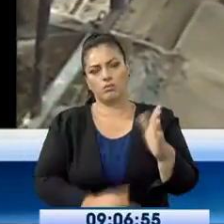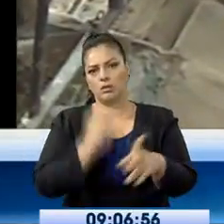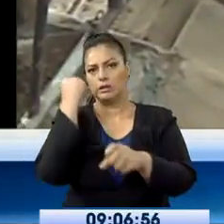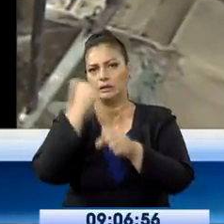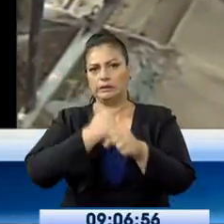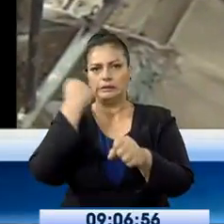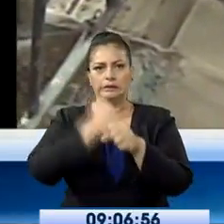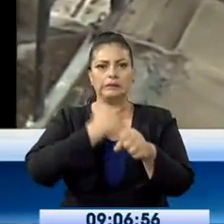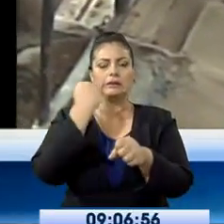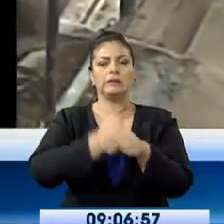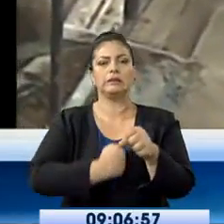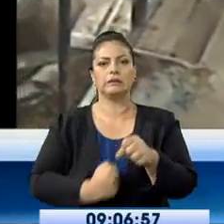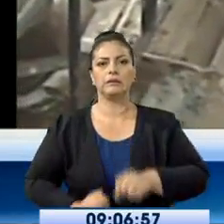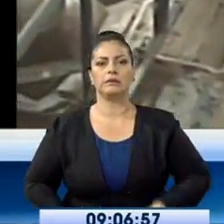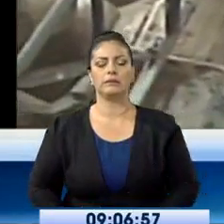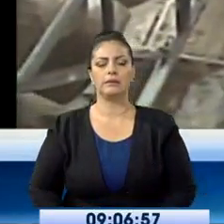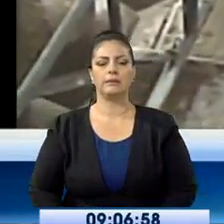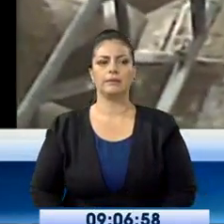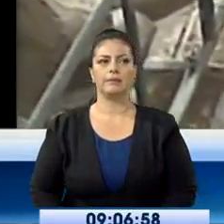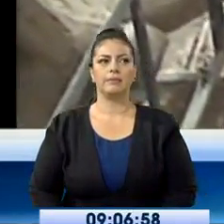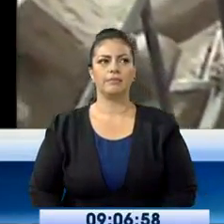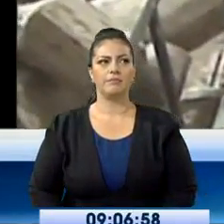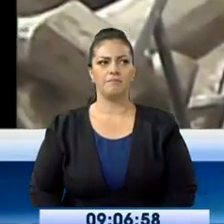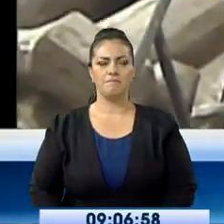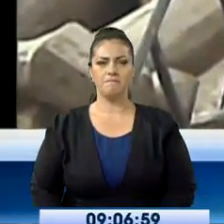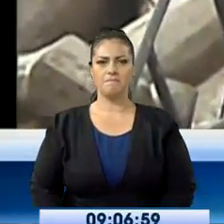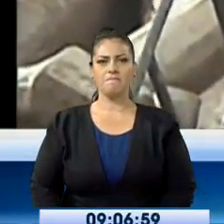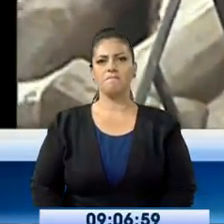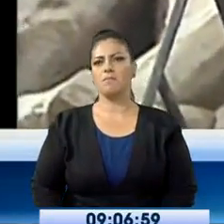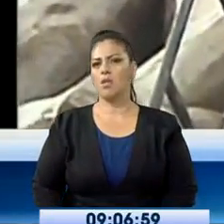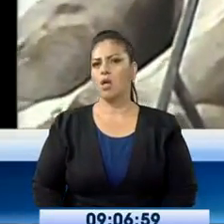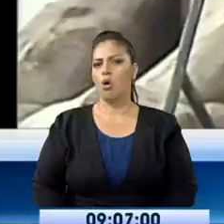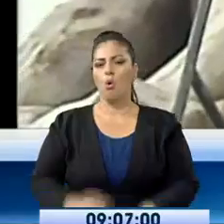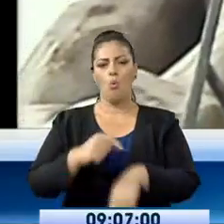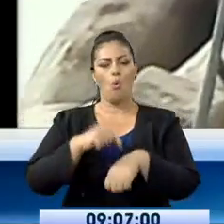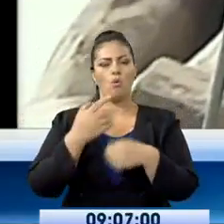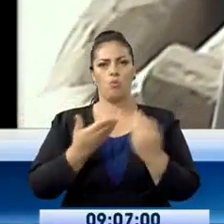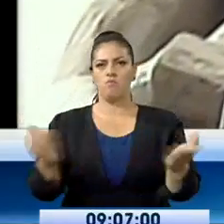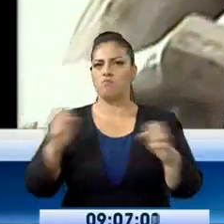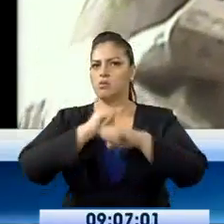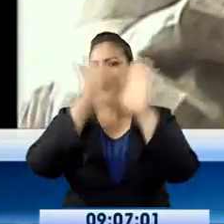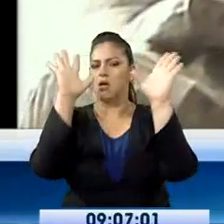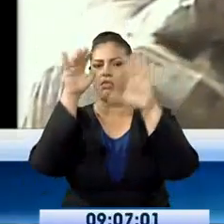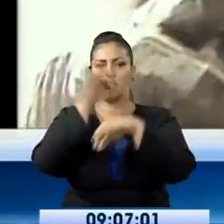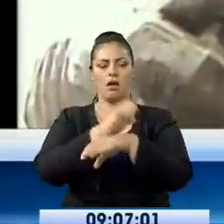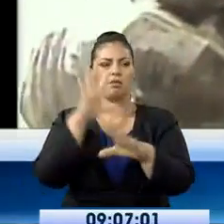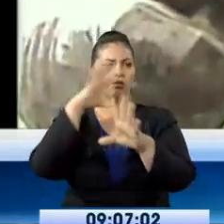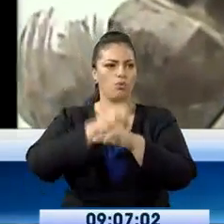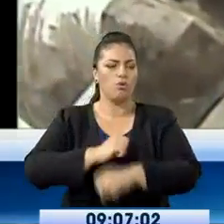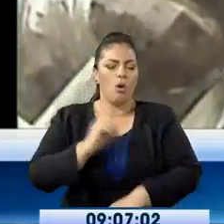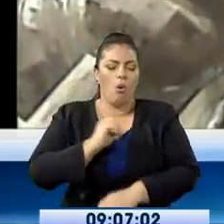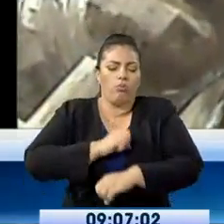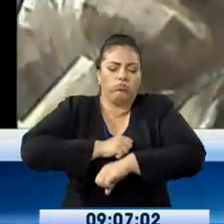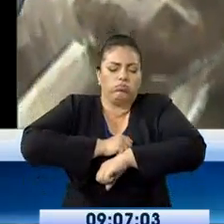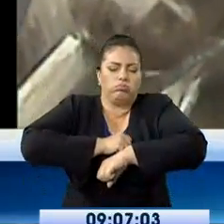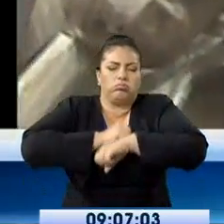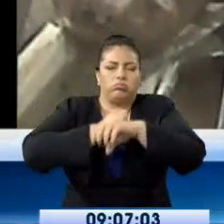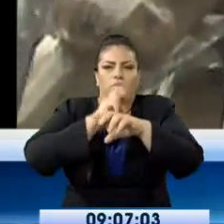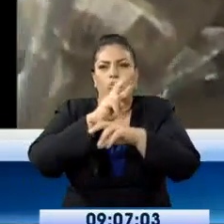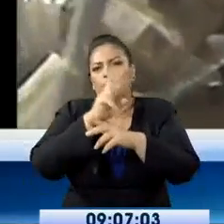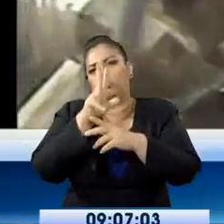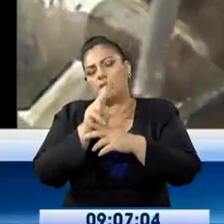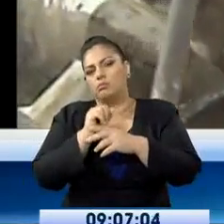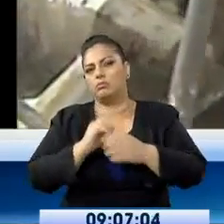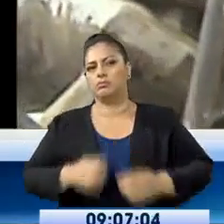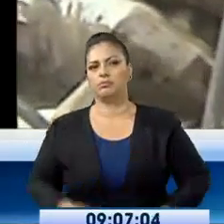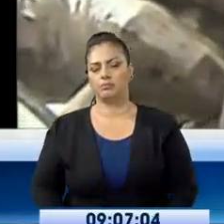esto lo hacemos en diferentes horarios. Puede ser en la mañana, en la tarde, en la noche, a veces nos extendemos hasta las 2, 3 de la mañana para poder confeccionar este